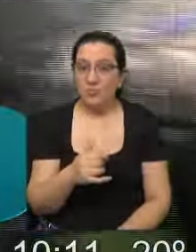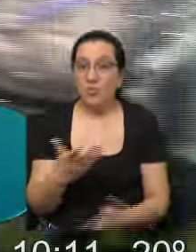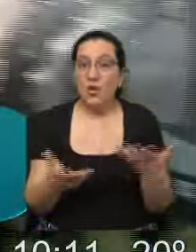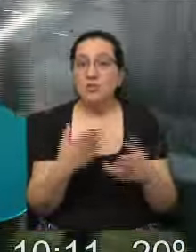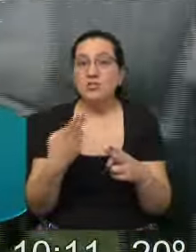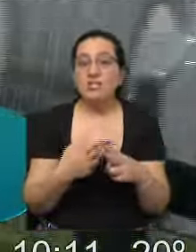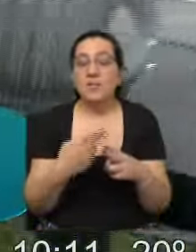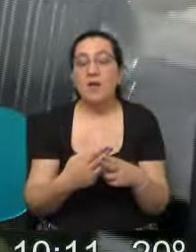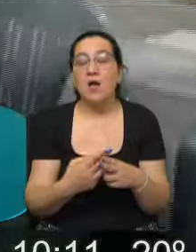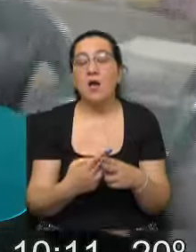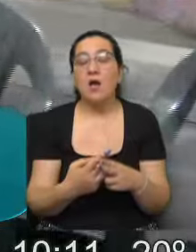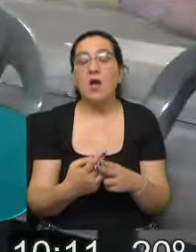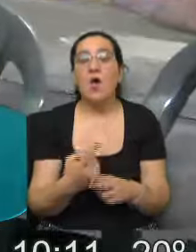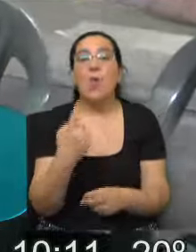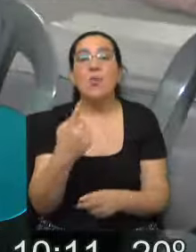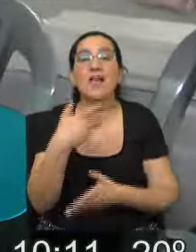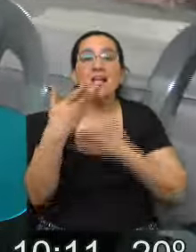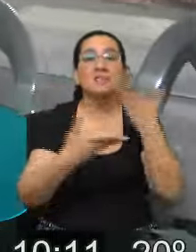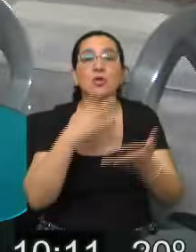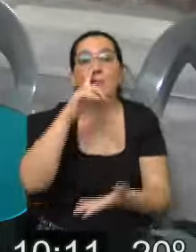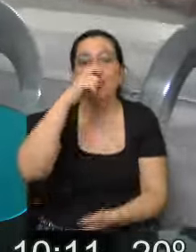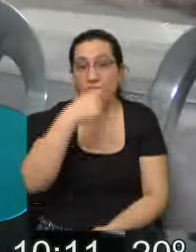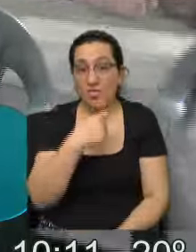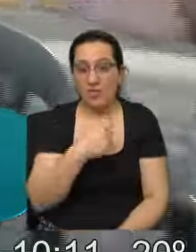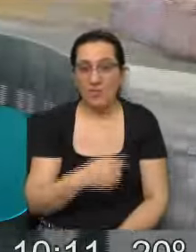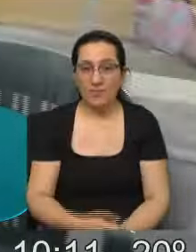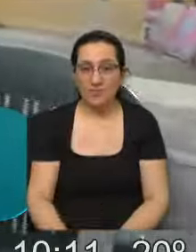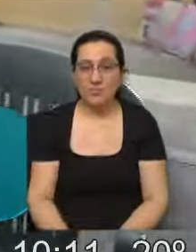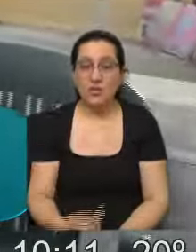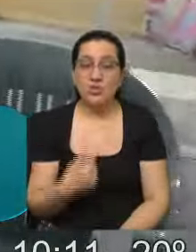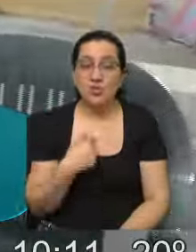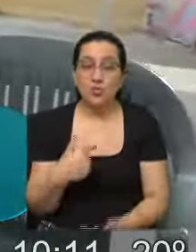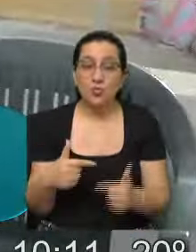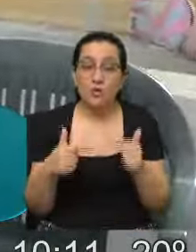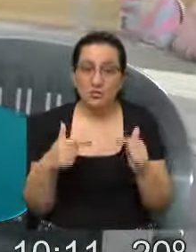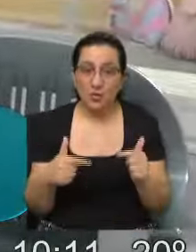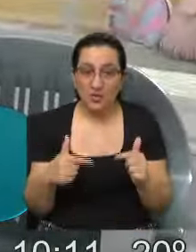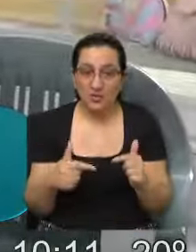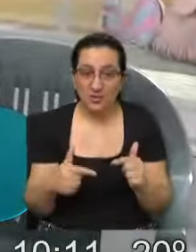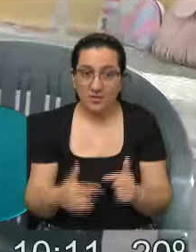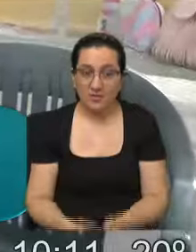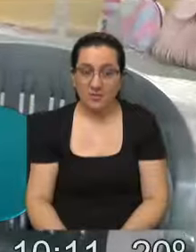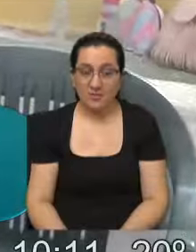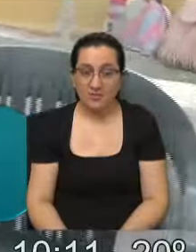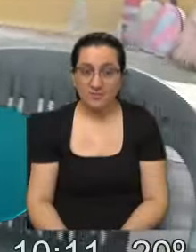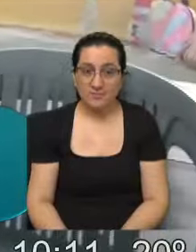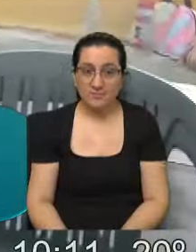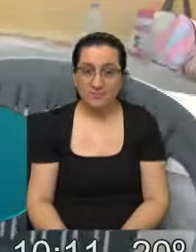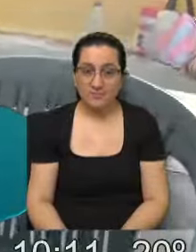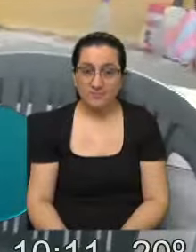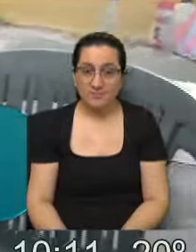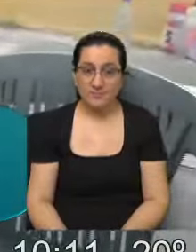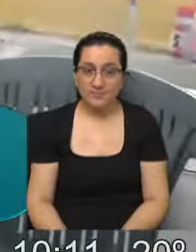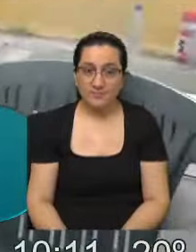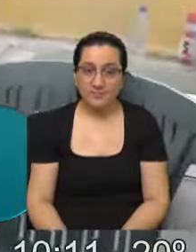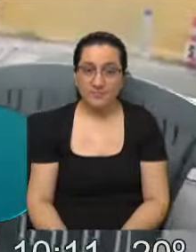una canción a Montevideo porque hay muchas canciones a Montevideo Yo tuve la fortuna enorme el privilegio